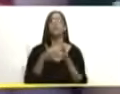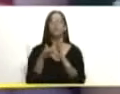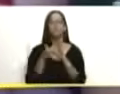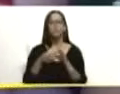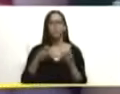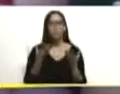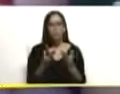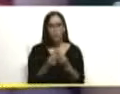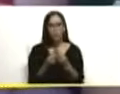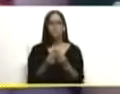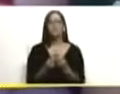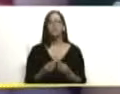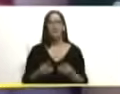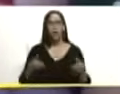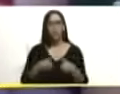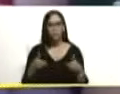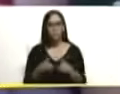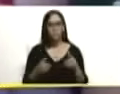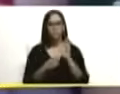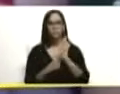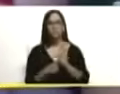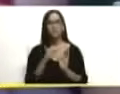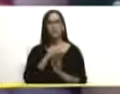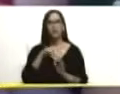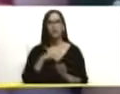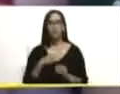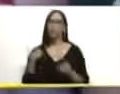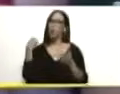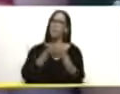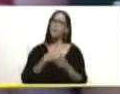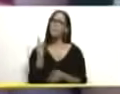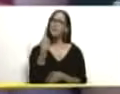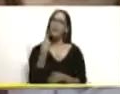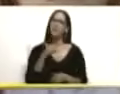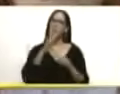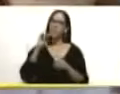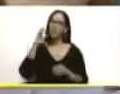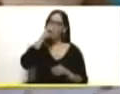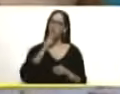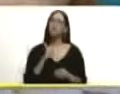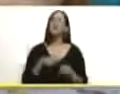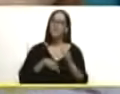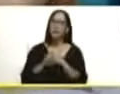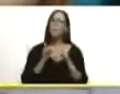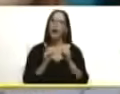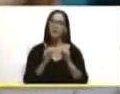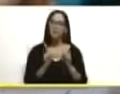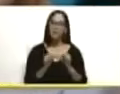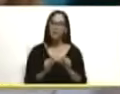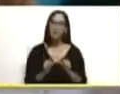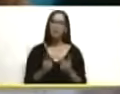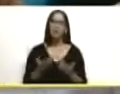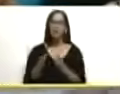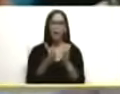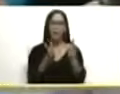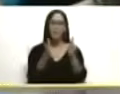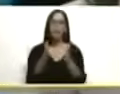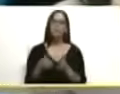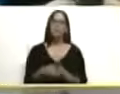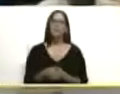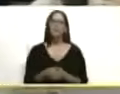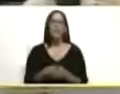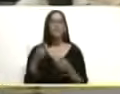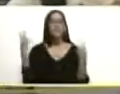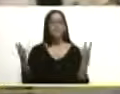ha resistido y ha demostrado que nosotros golpeamos primero hace 500 años, y por eso vamos a seguir en un camino y en un sendero